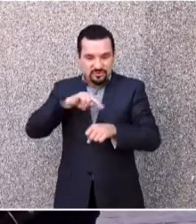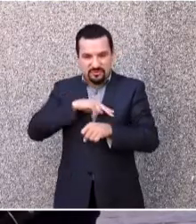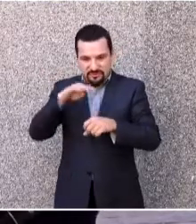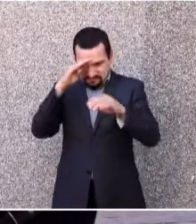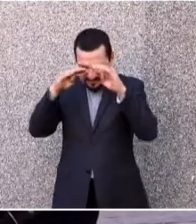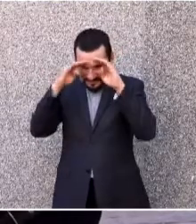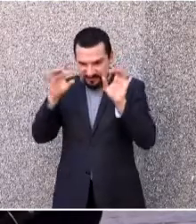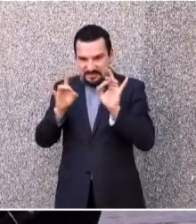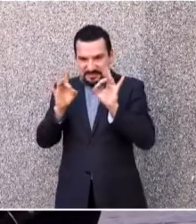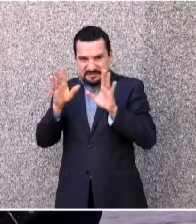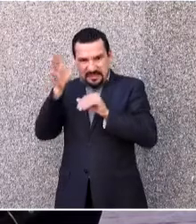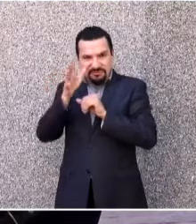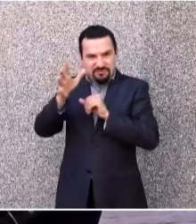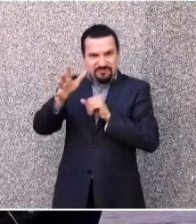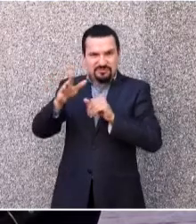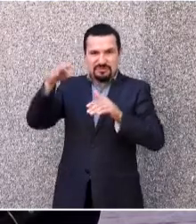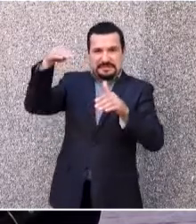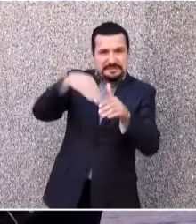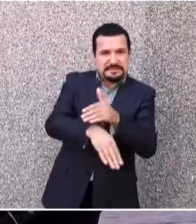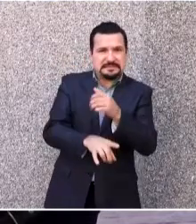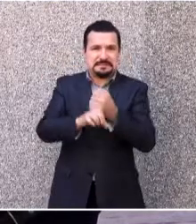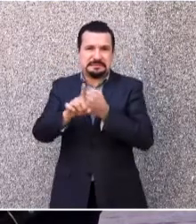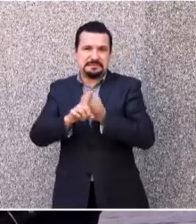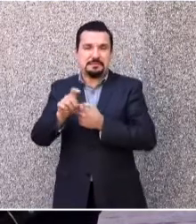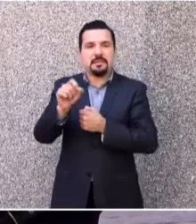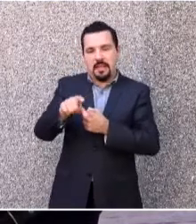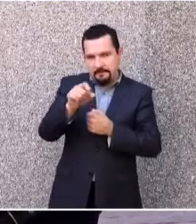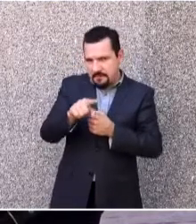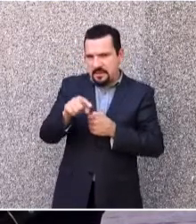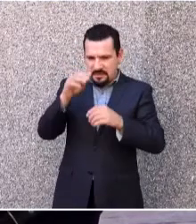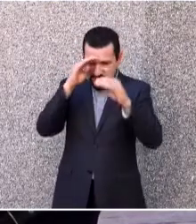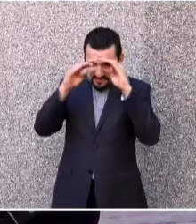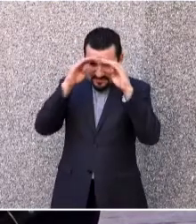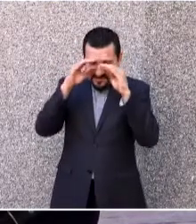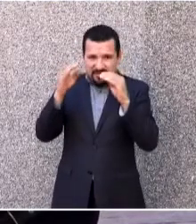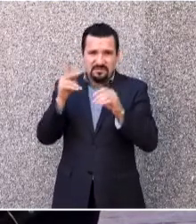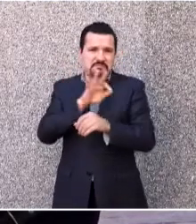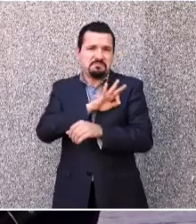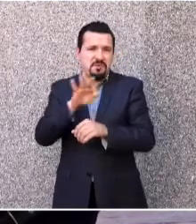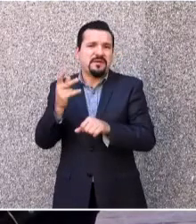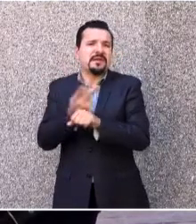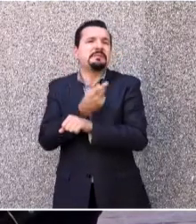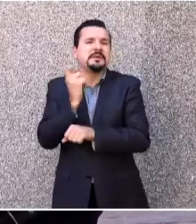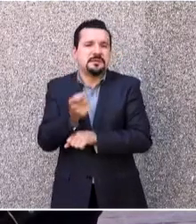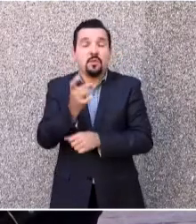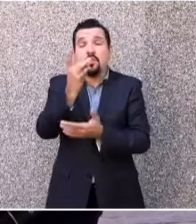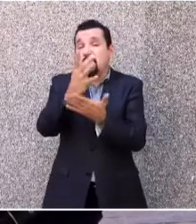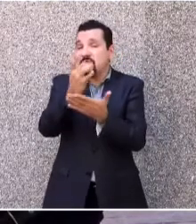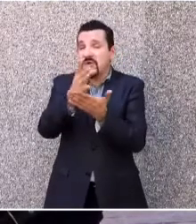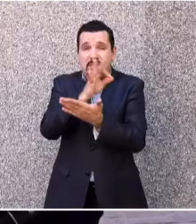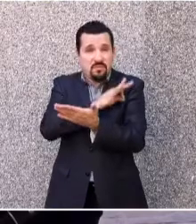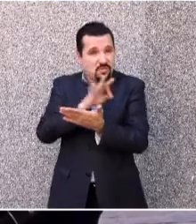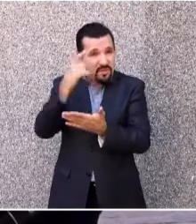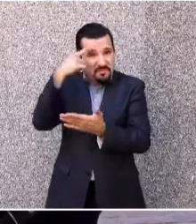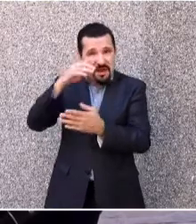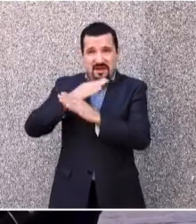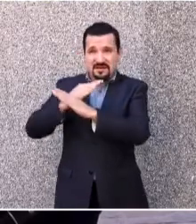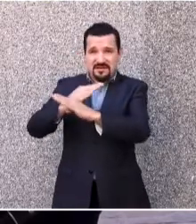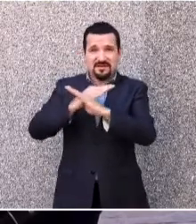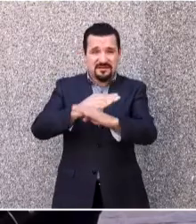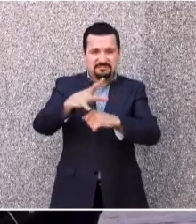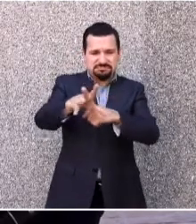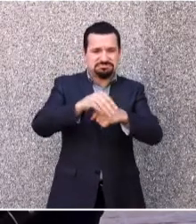escenarios complicados, escenarios conservadores también, y la mejor medida para poder